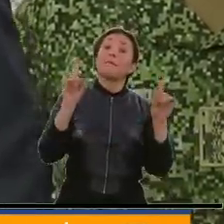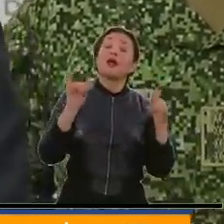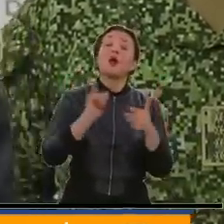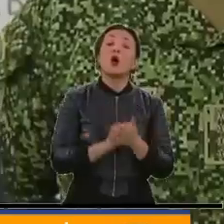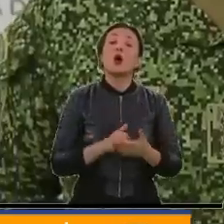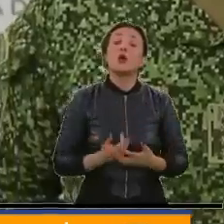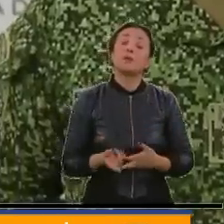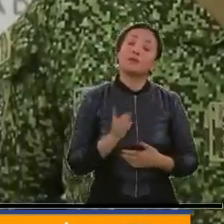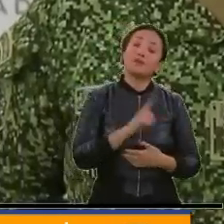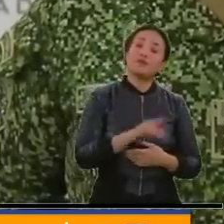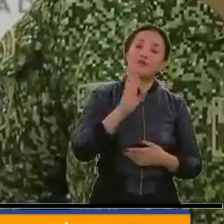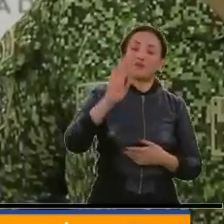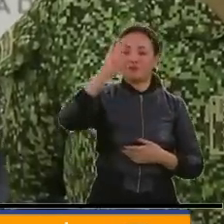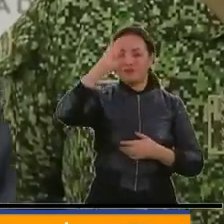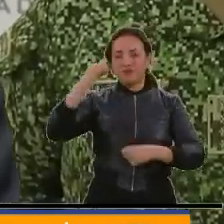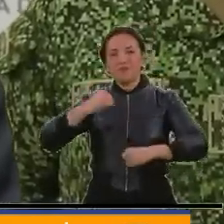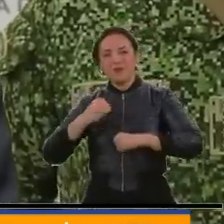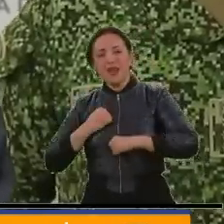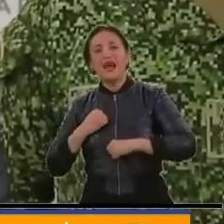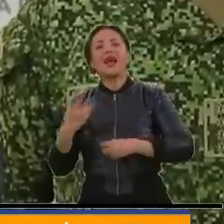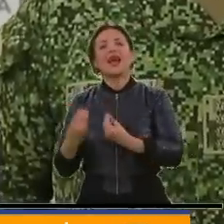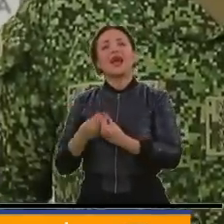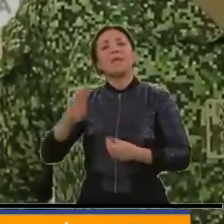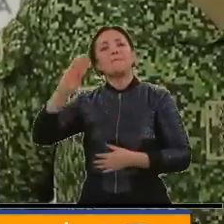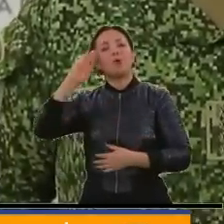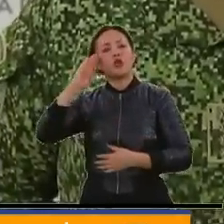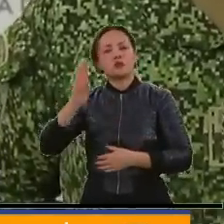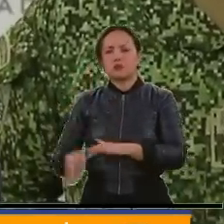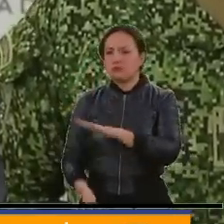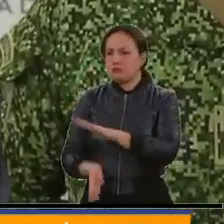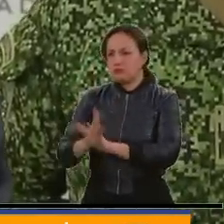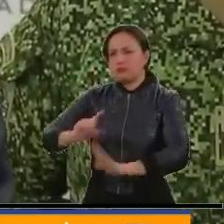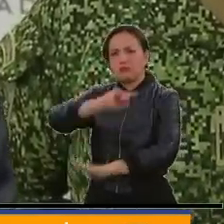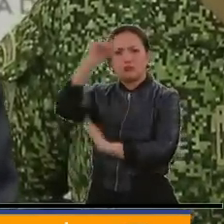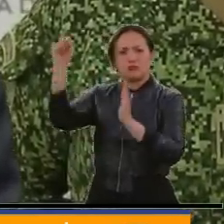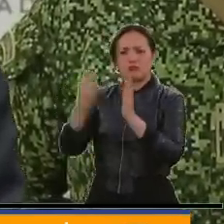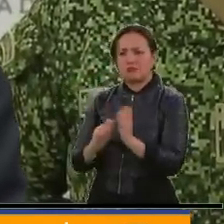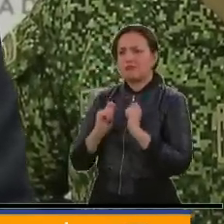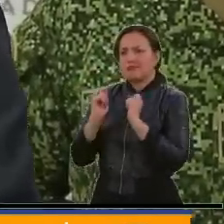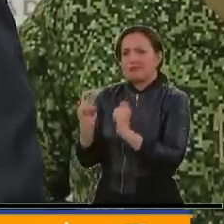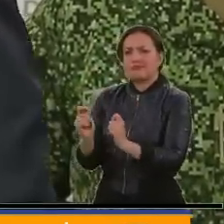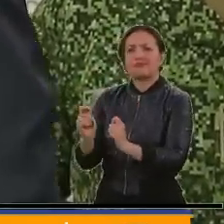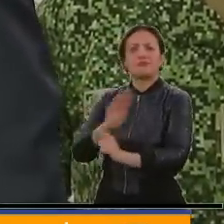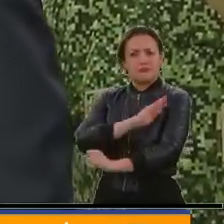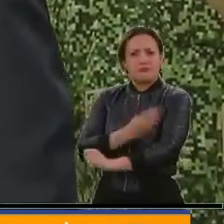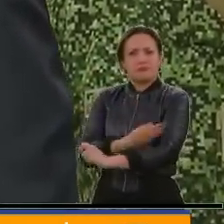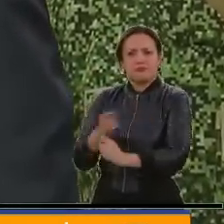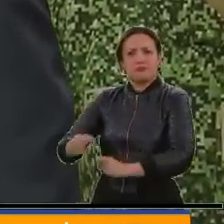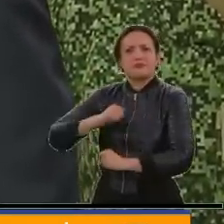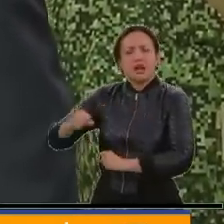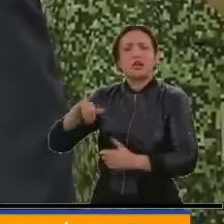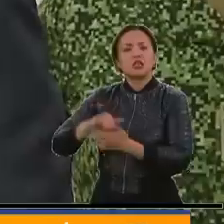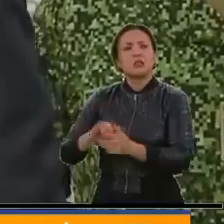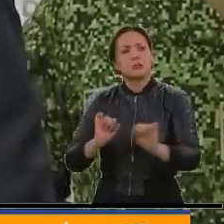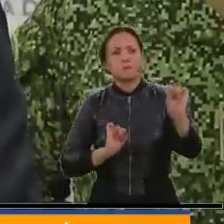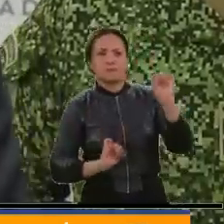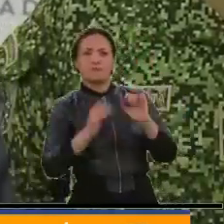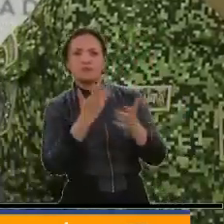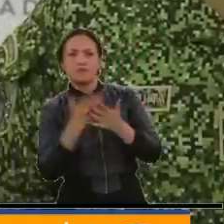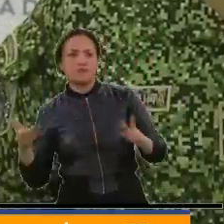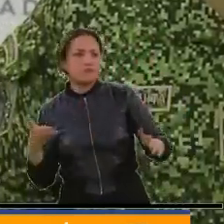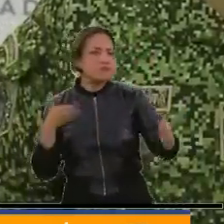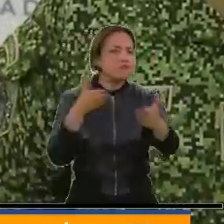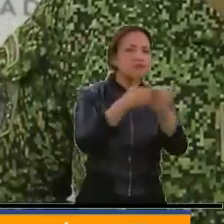fuerzas militares y de policía conservan la plenitud de las facultades en la ofensiva frente